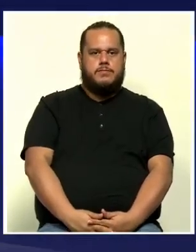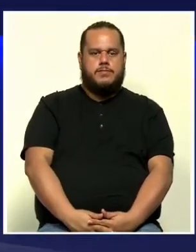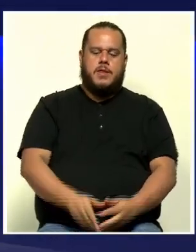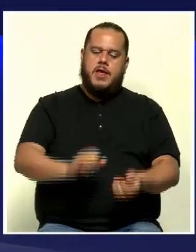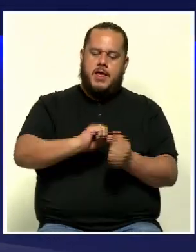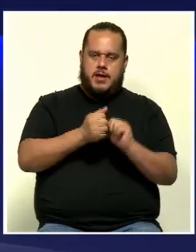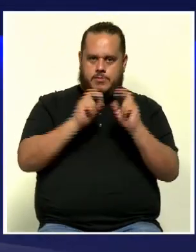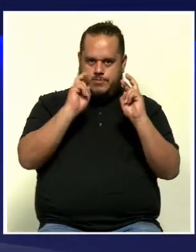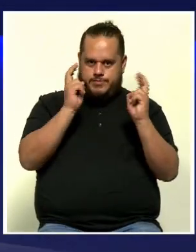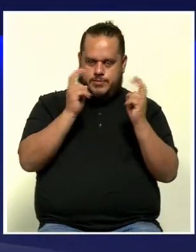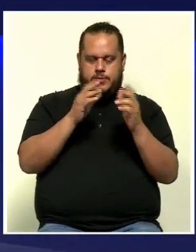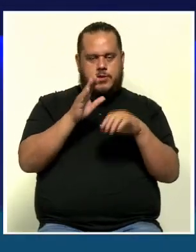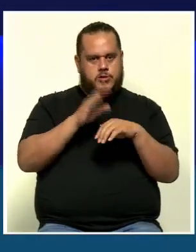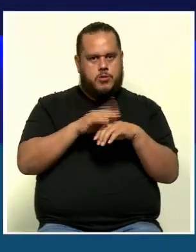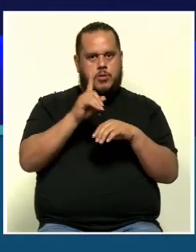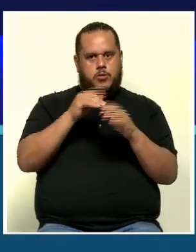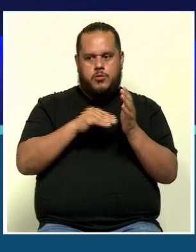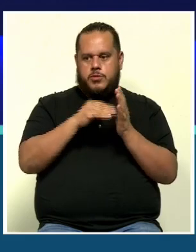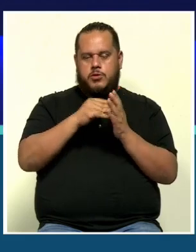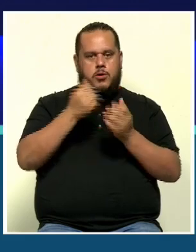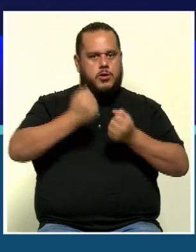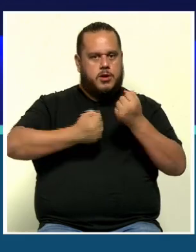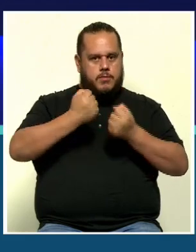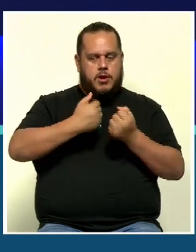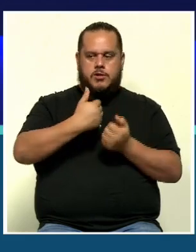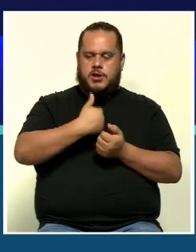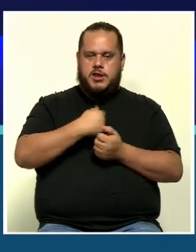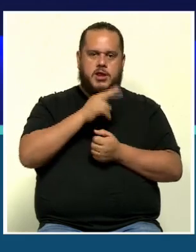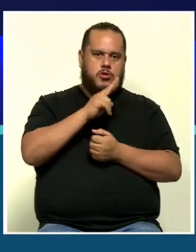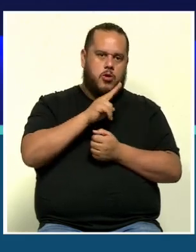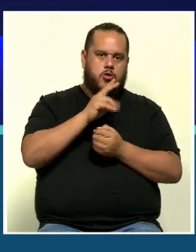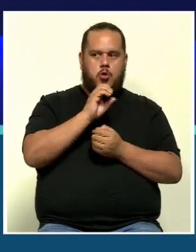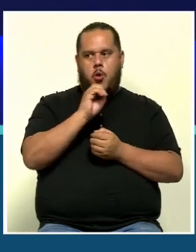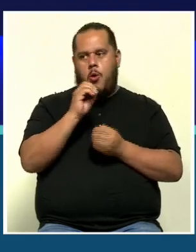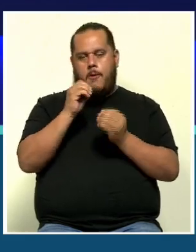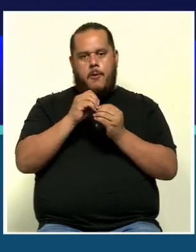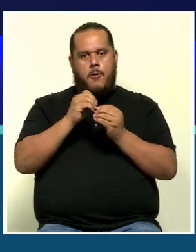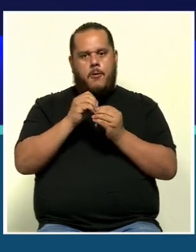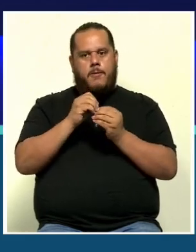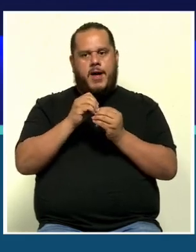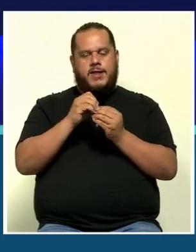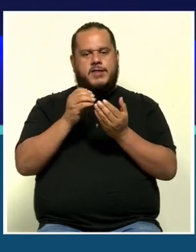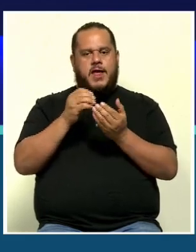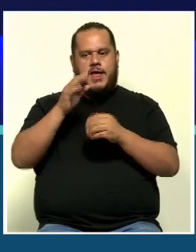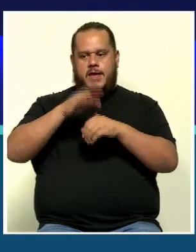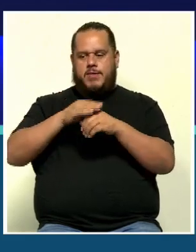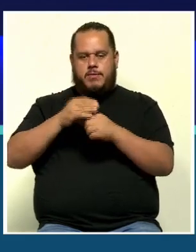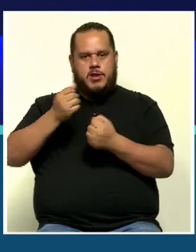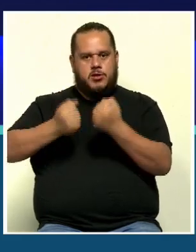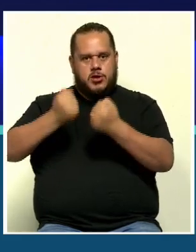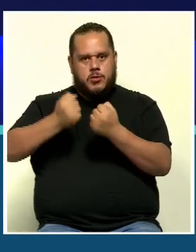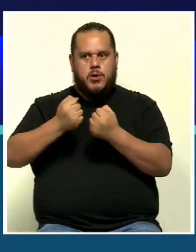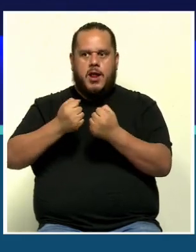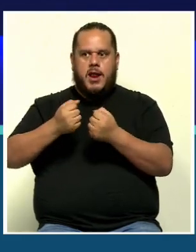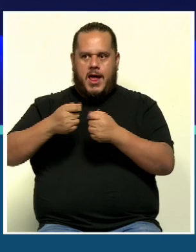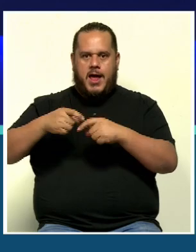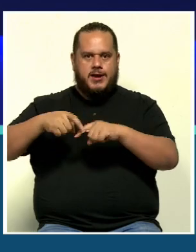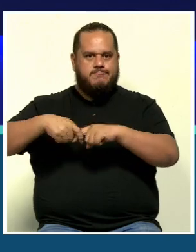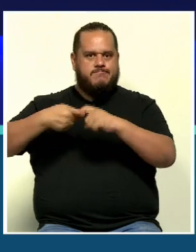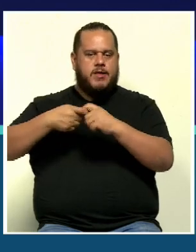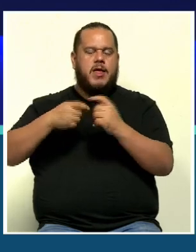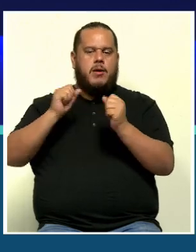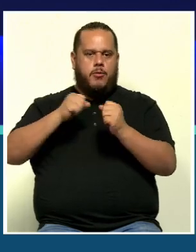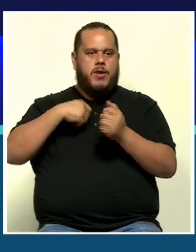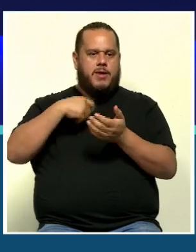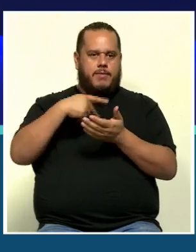Cambiamos de tema. Cerca de 1 millón de vehículos que poseen 2 o más marchamos pendientes podrán pagar este derecho de circulación en el 2022